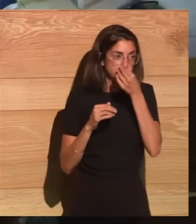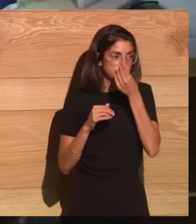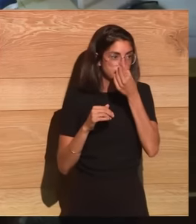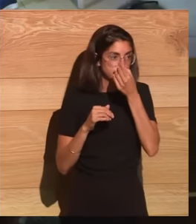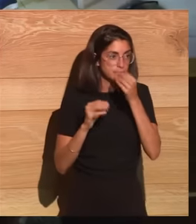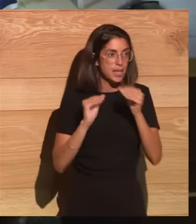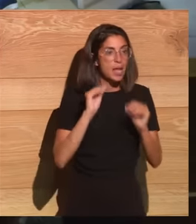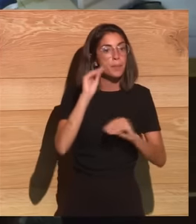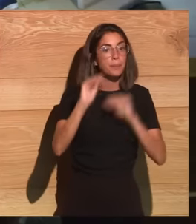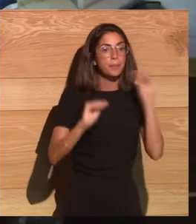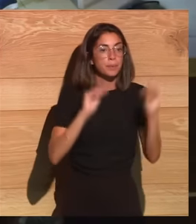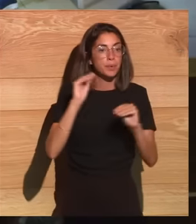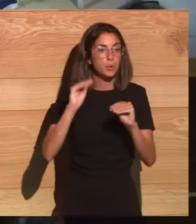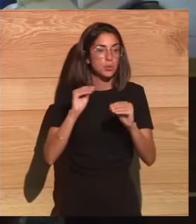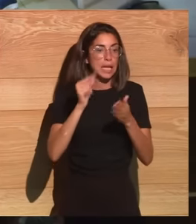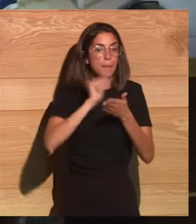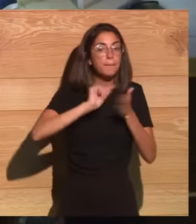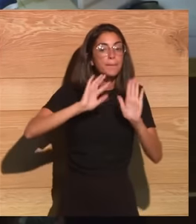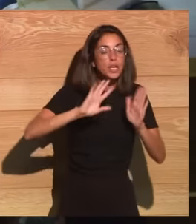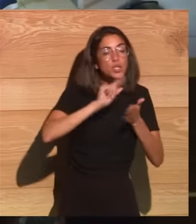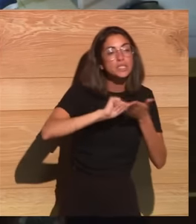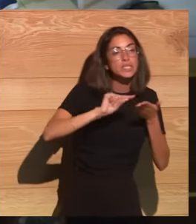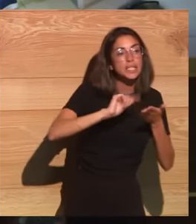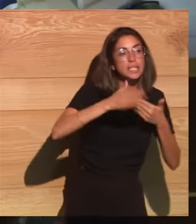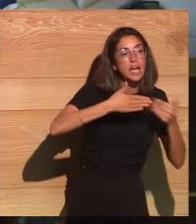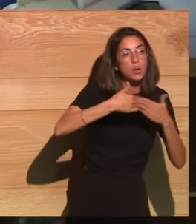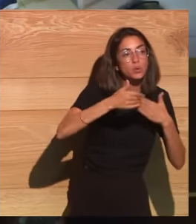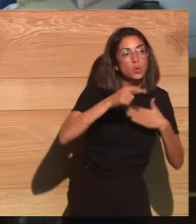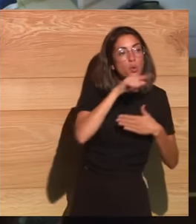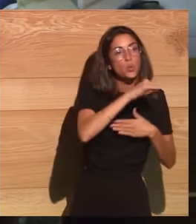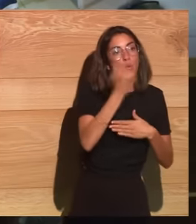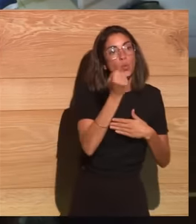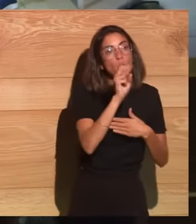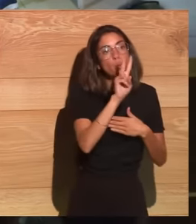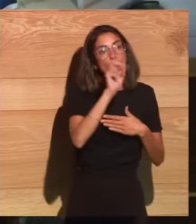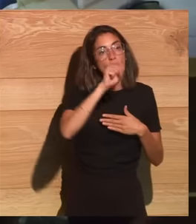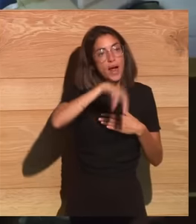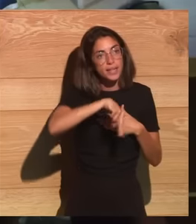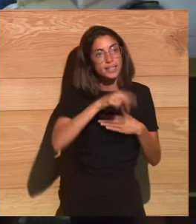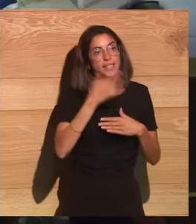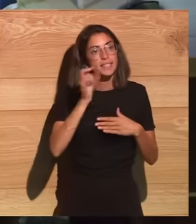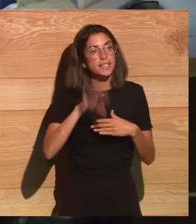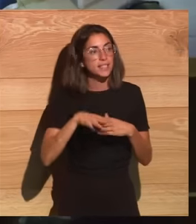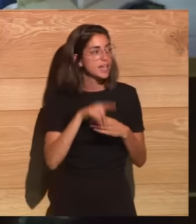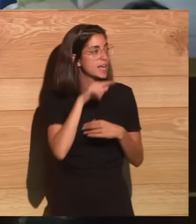pregunta más escrita por Juan? ¿Quién más quiere que le hagamos bullying? Una mano allí. Mira, hay un señor ahí.